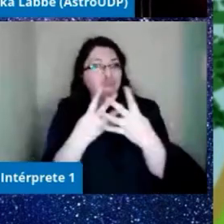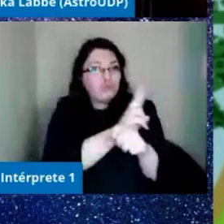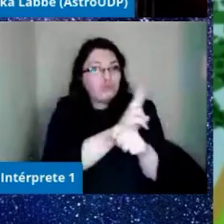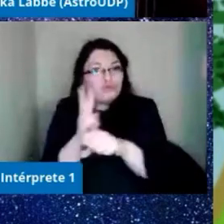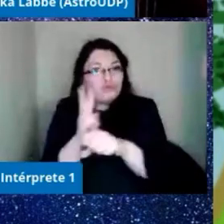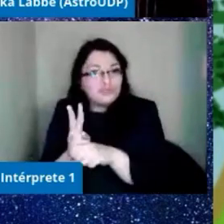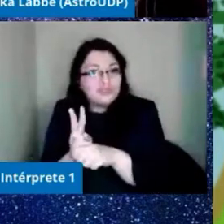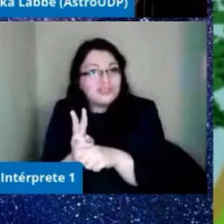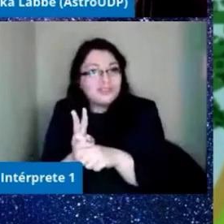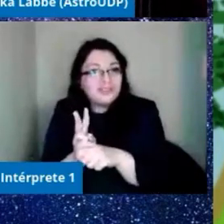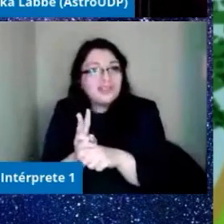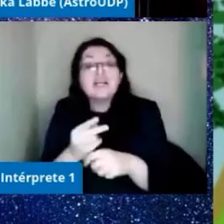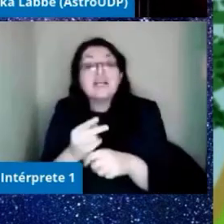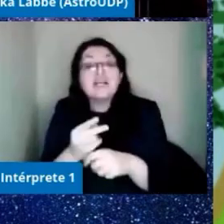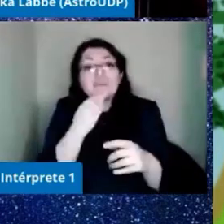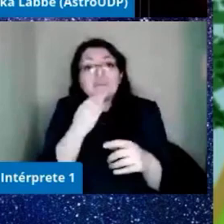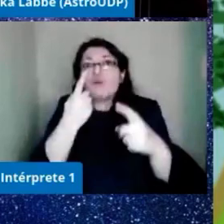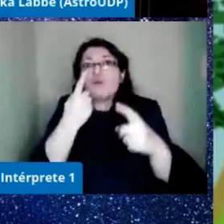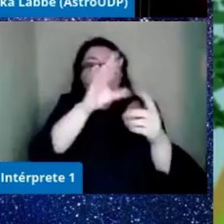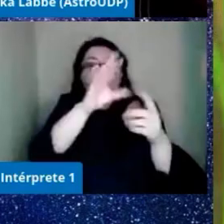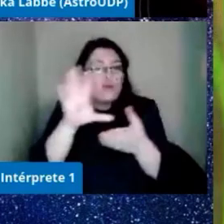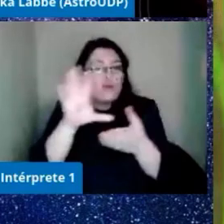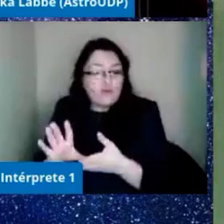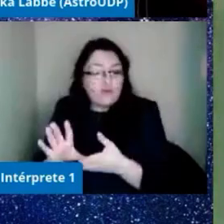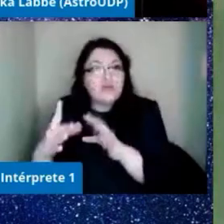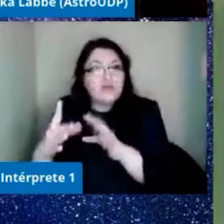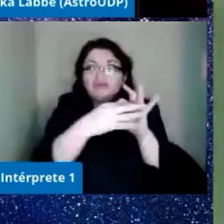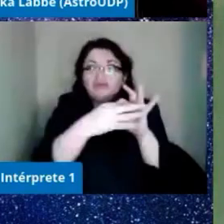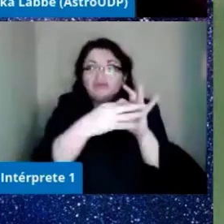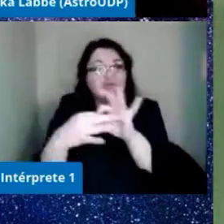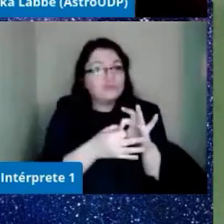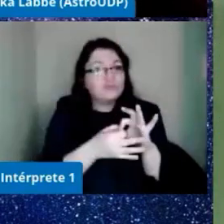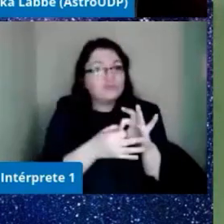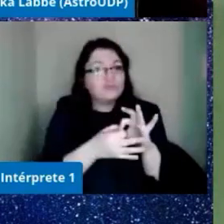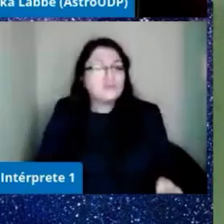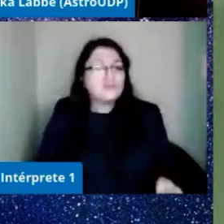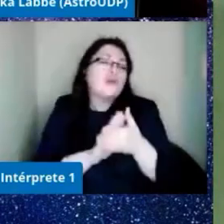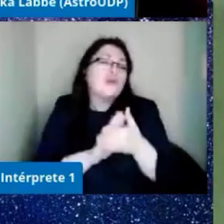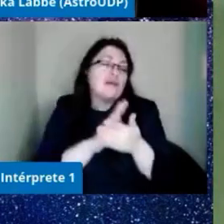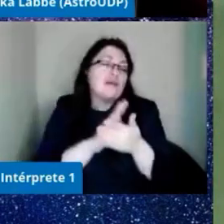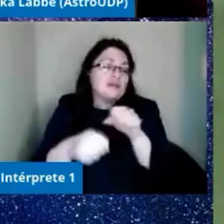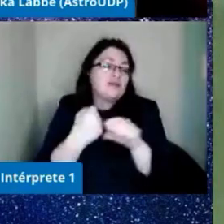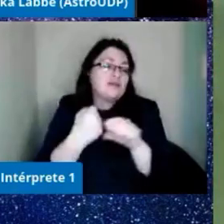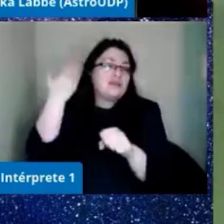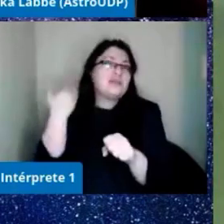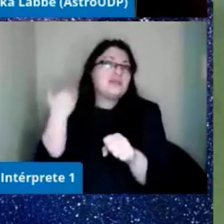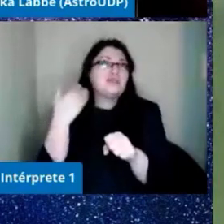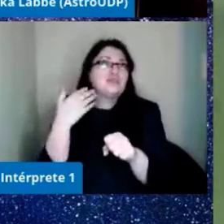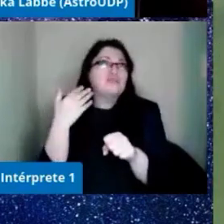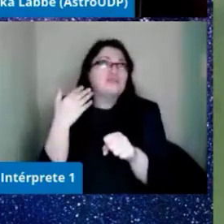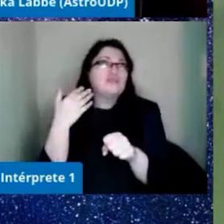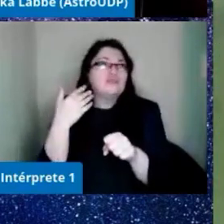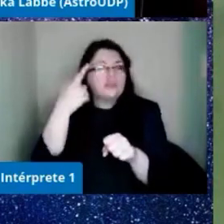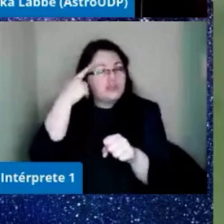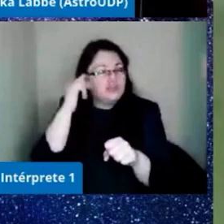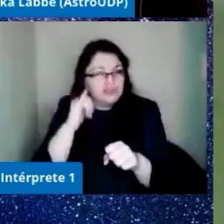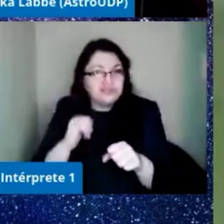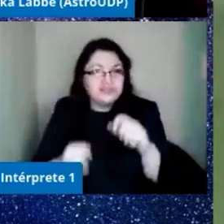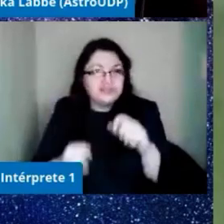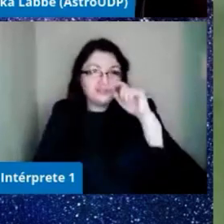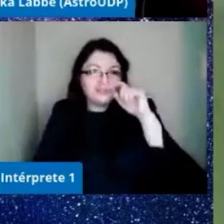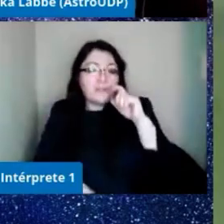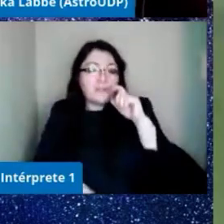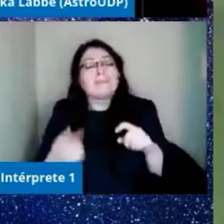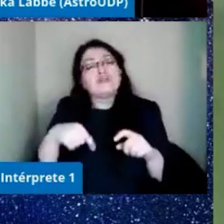también traspasado fronteras. Por ejemplo, el año pasado, me parece que fue, si no me equivoco, encontramos